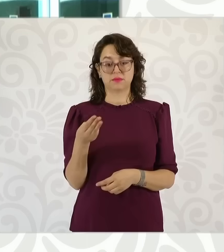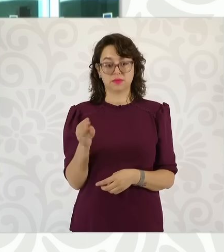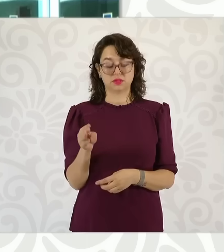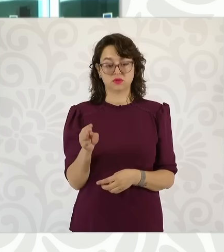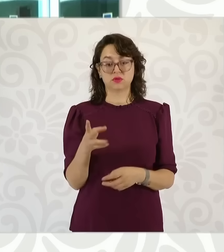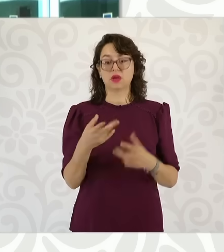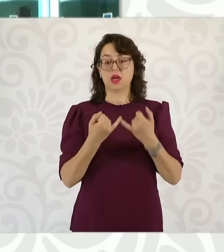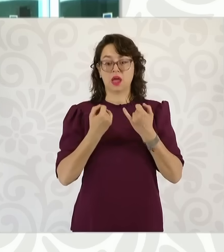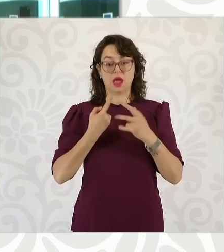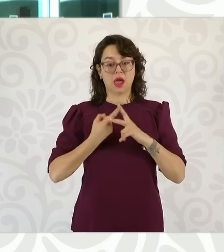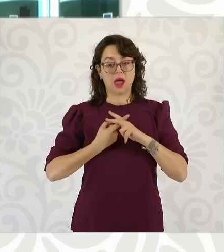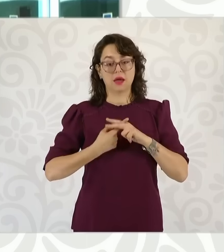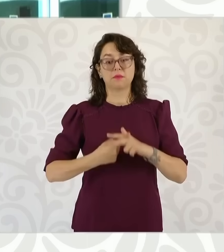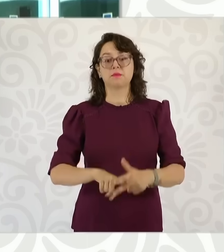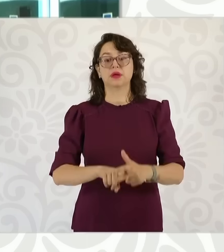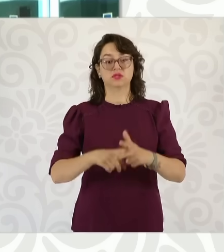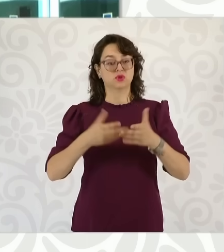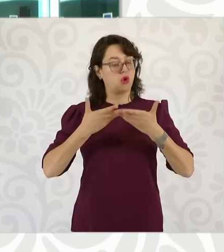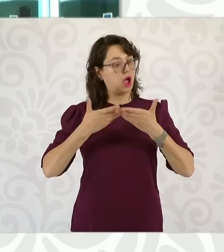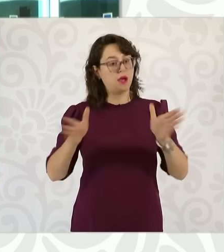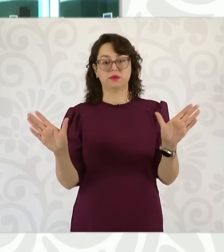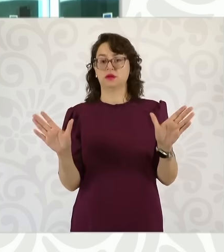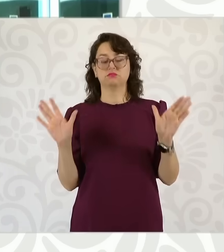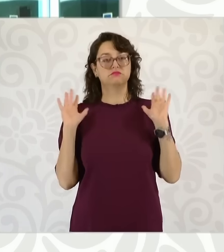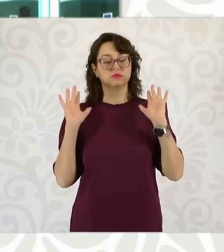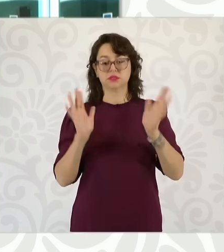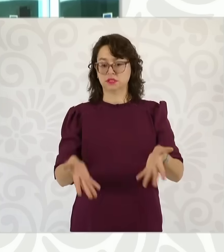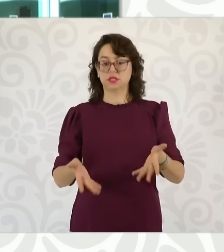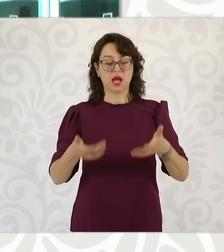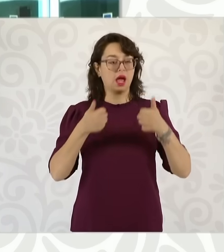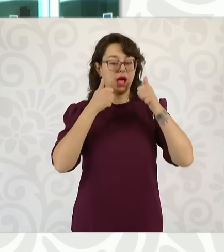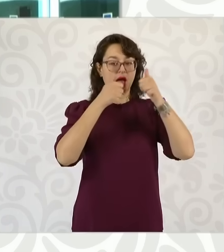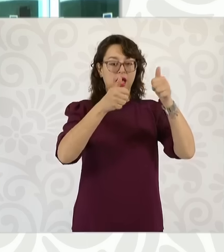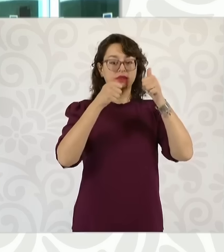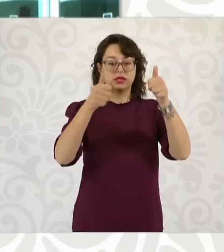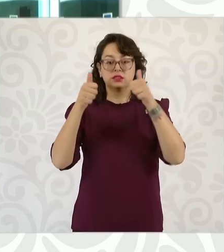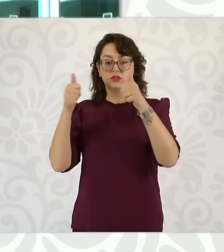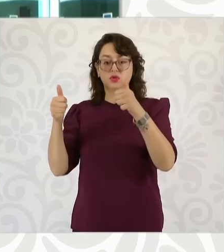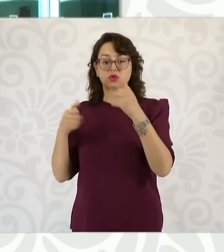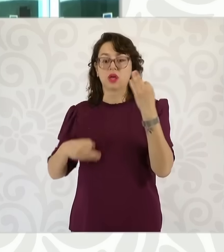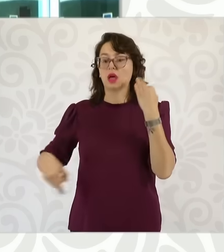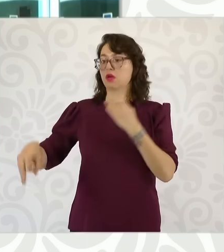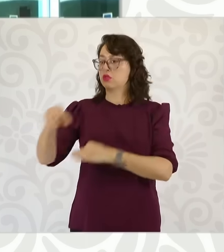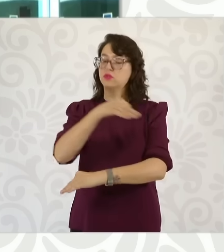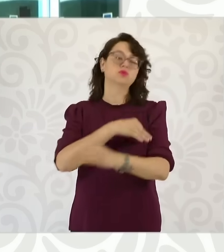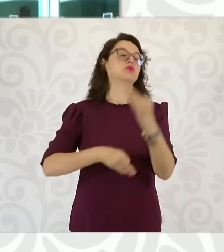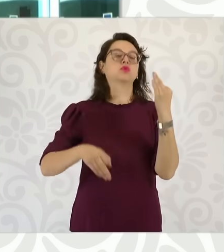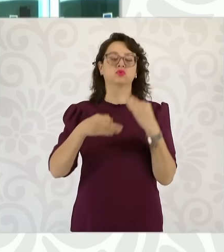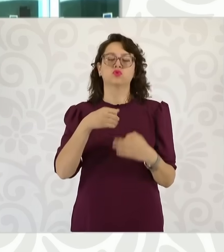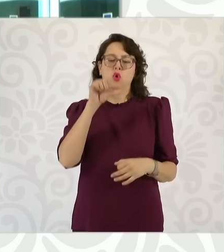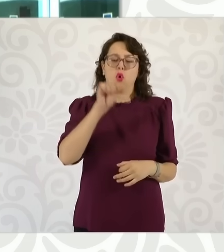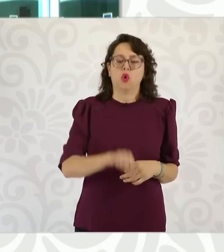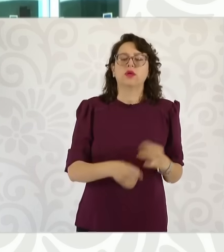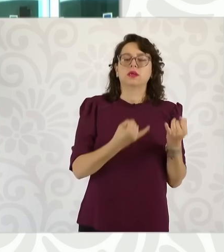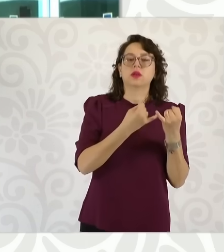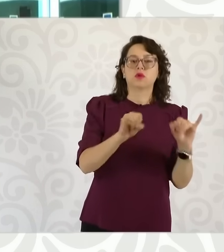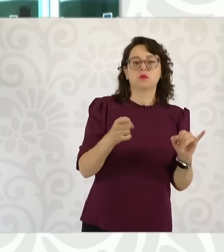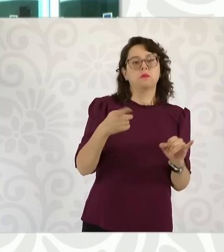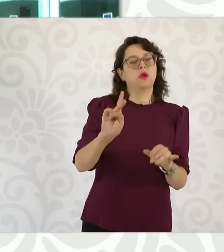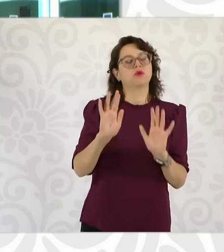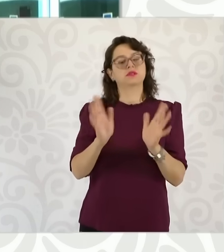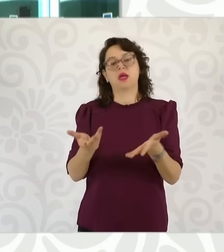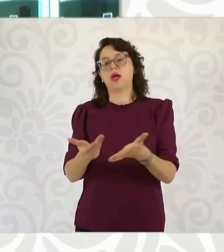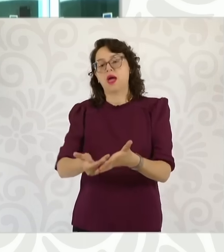se aperturó para dar atención al pueblo de Jerez. Por eso, desde este